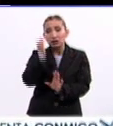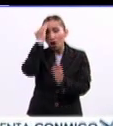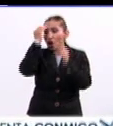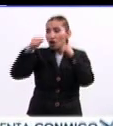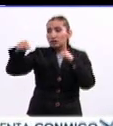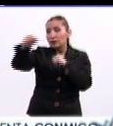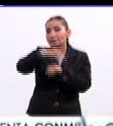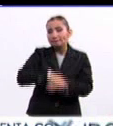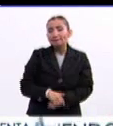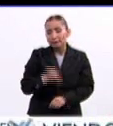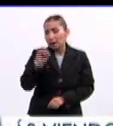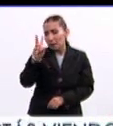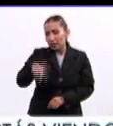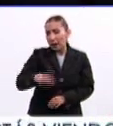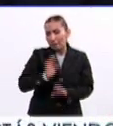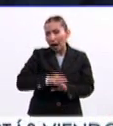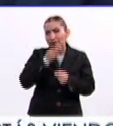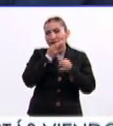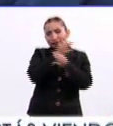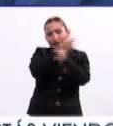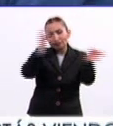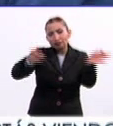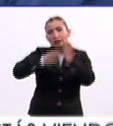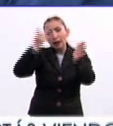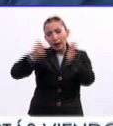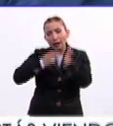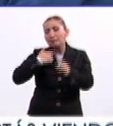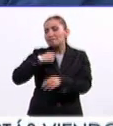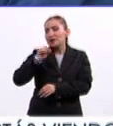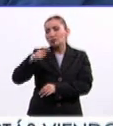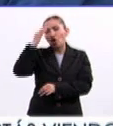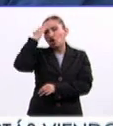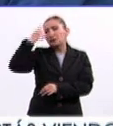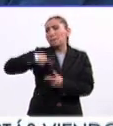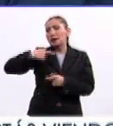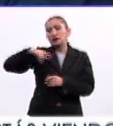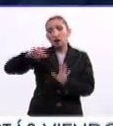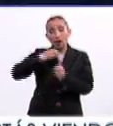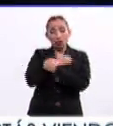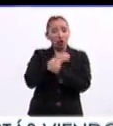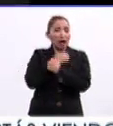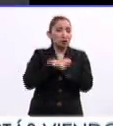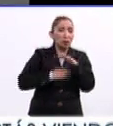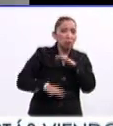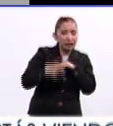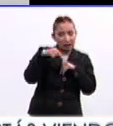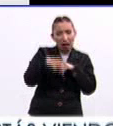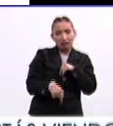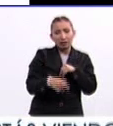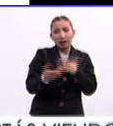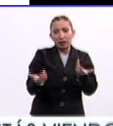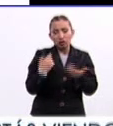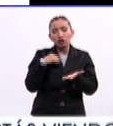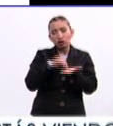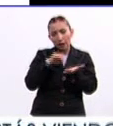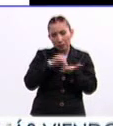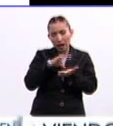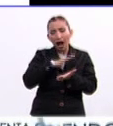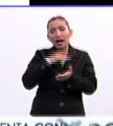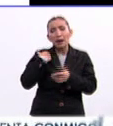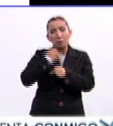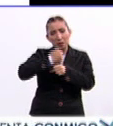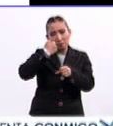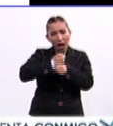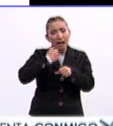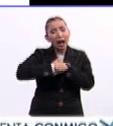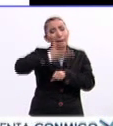son los de que se antología, repiten, los clásicos, ¿no? Nuestra educación básica, Todavía hay mucha gente que en la primaria se aprende que ves